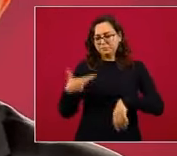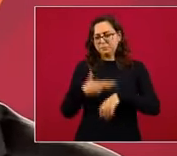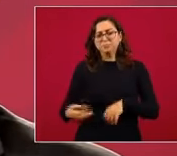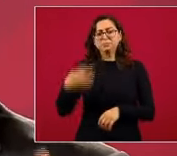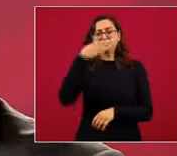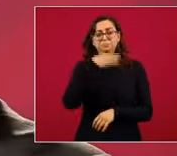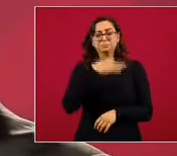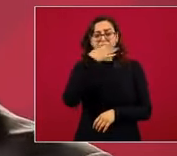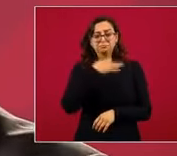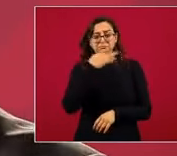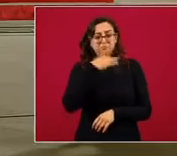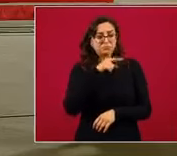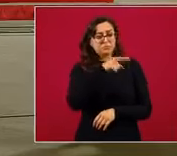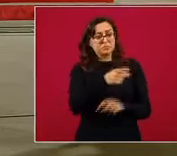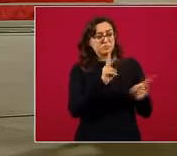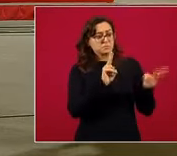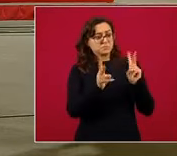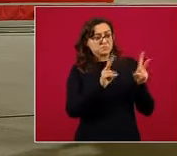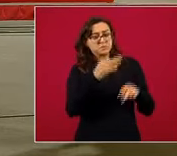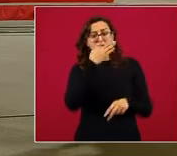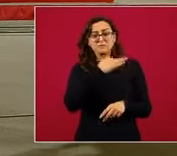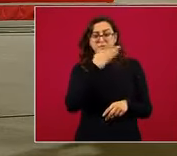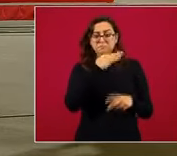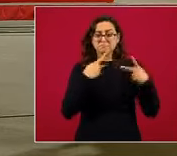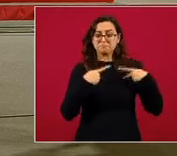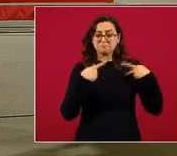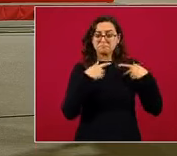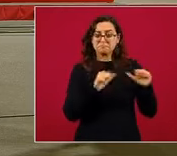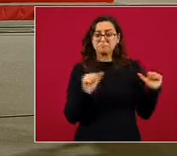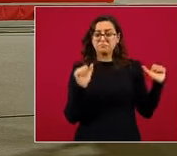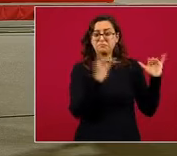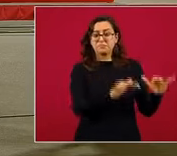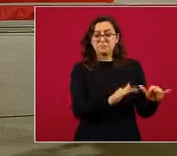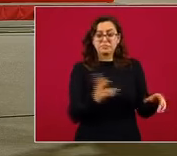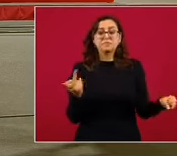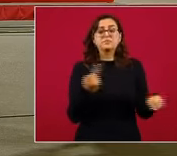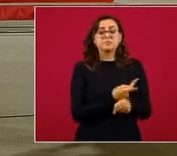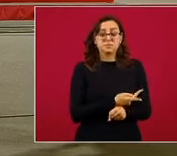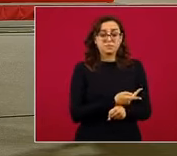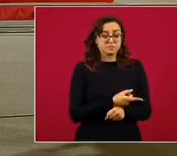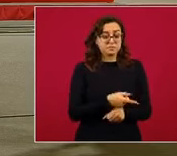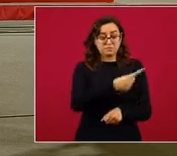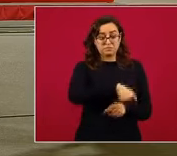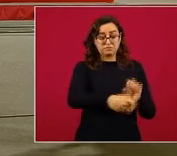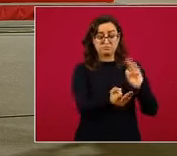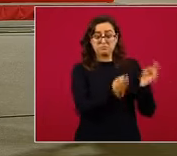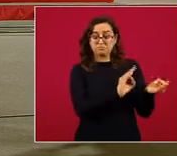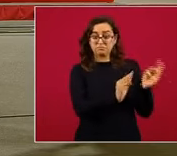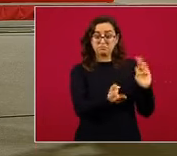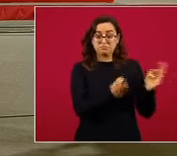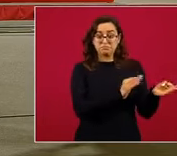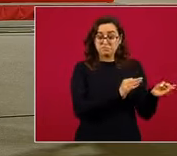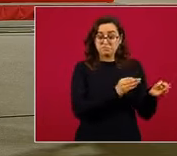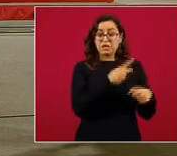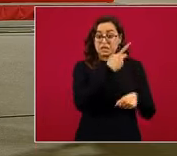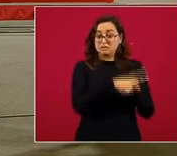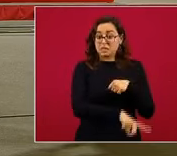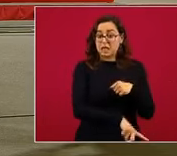hace una fiesta y congrega personas, todo lo que ahí ocurra puede afectar a los vecinos. Desde algo muy común